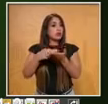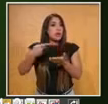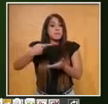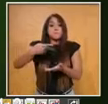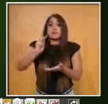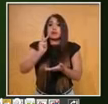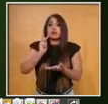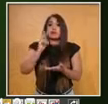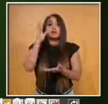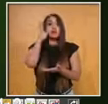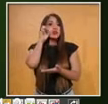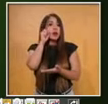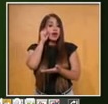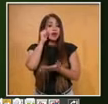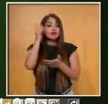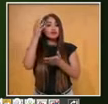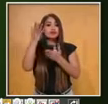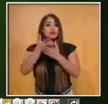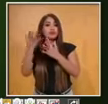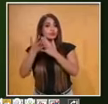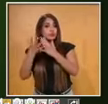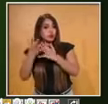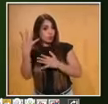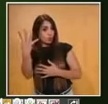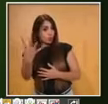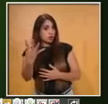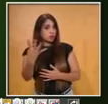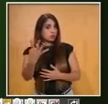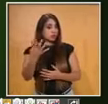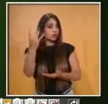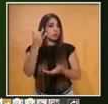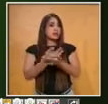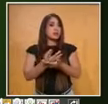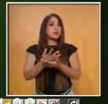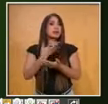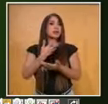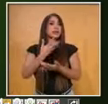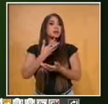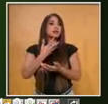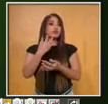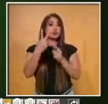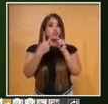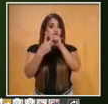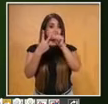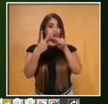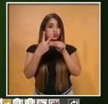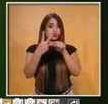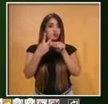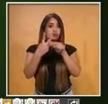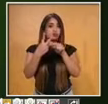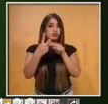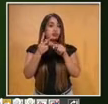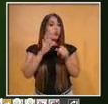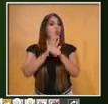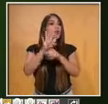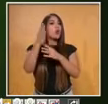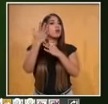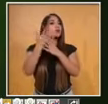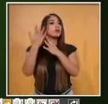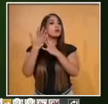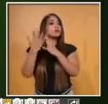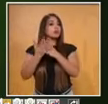en 4 partes. Únicamente tengo iluminadas 2. Entonces, ¿qué fracción me está